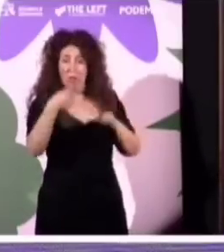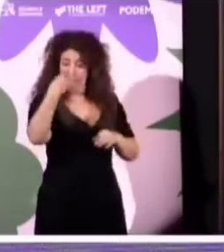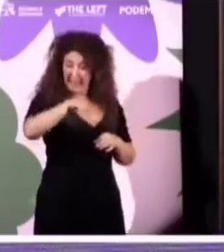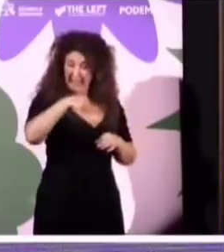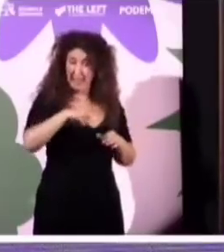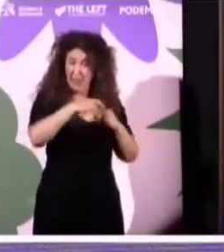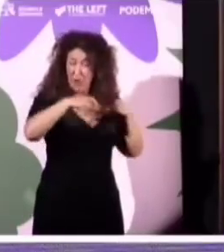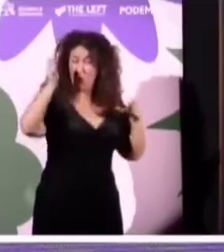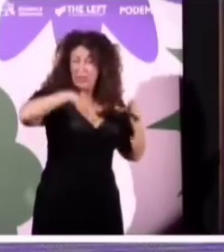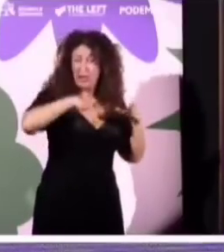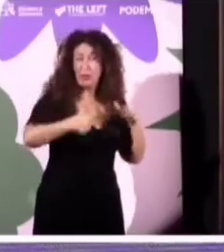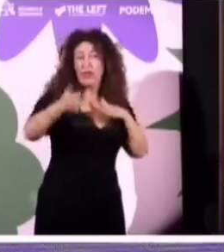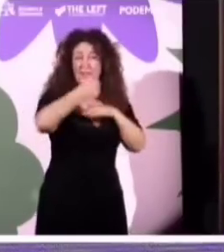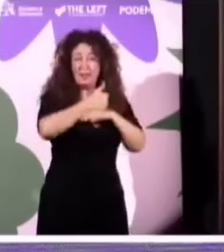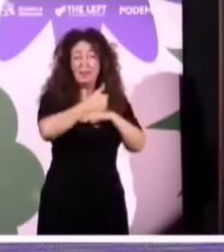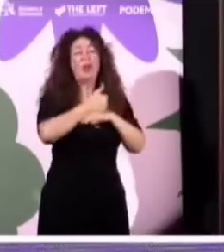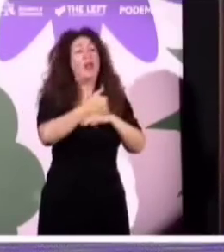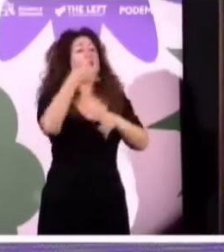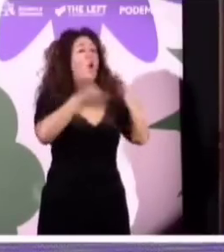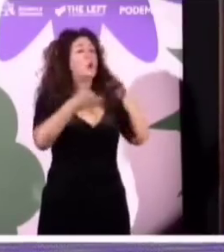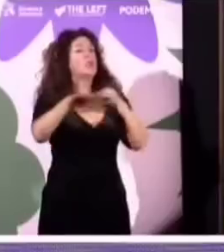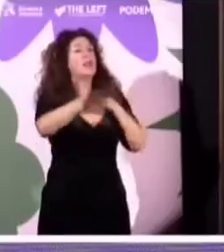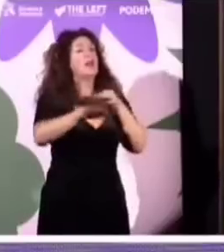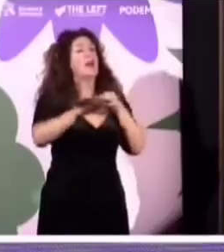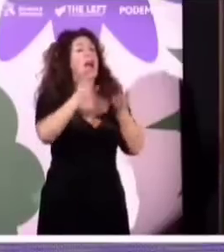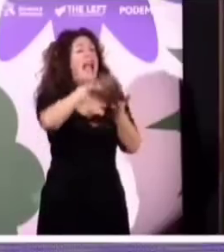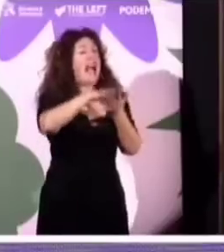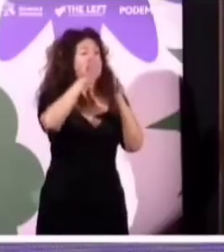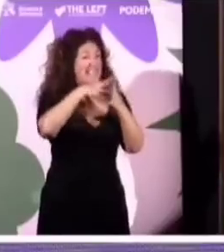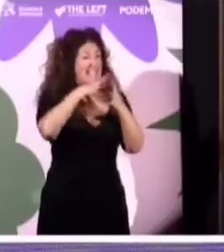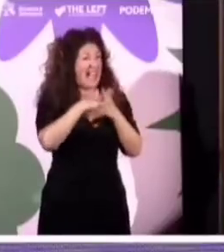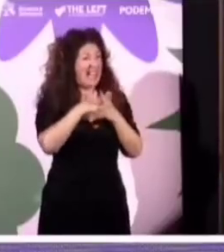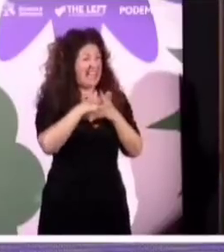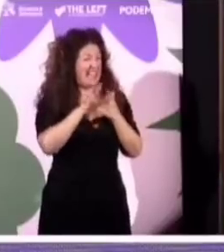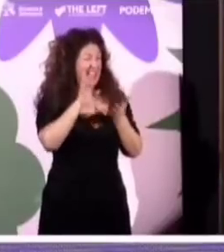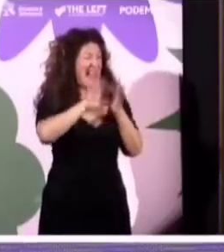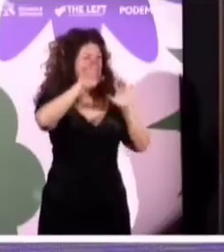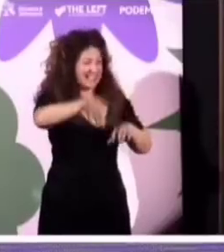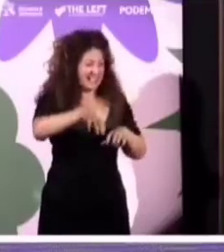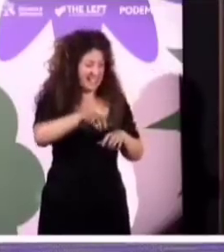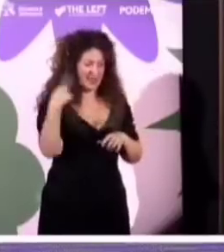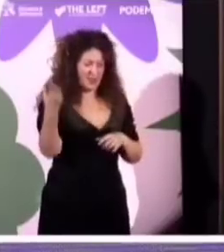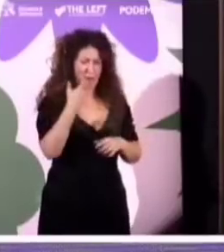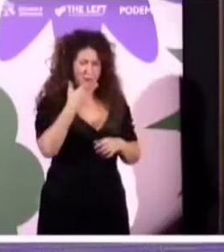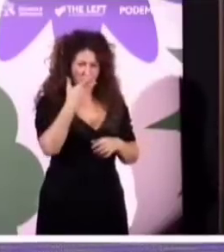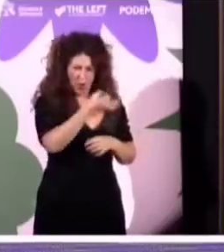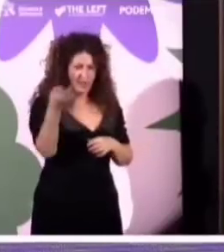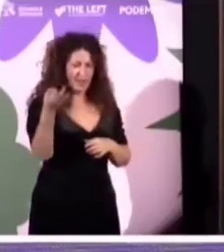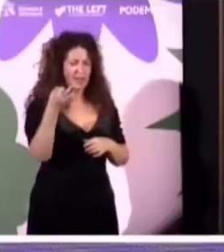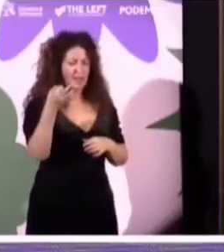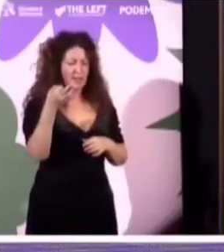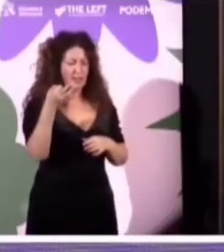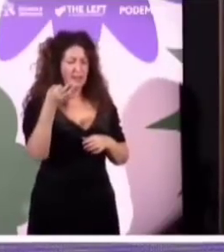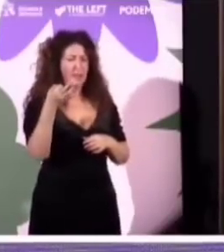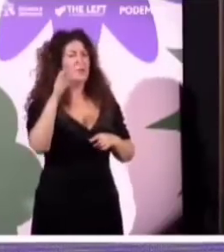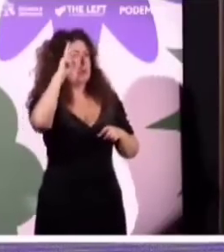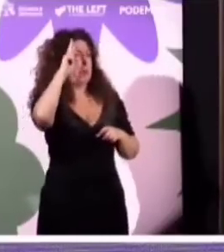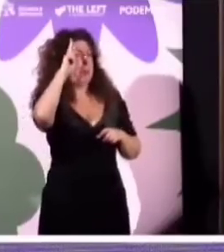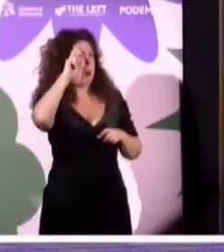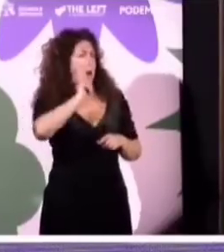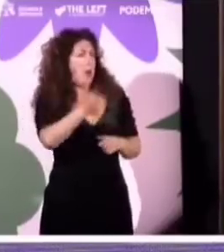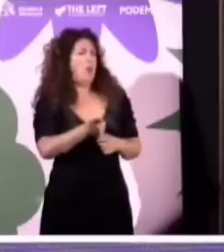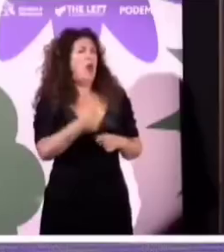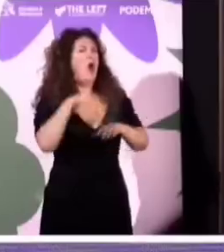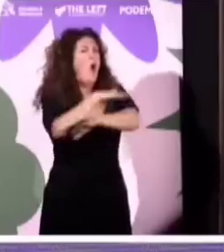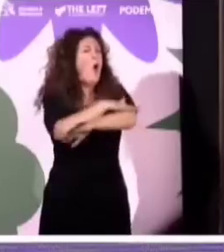Tribunal Superior de Justicia de Castilla y León, Conchito, Vicky Rosell le conoce bien, El que no tuvo ningún problema en decir que un